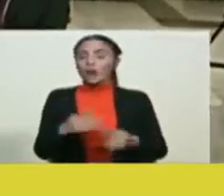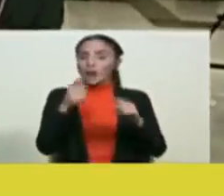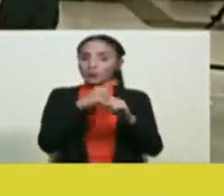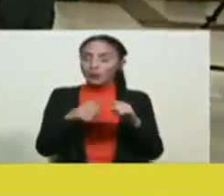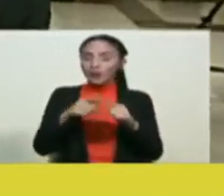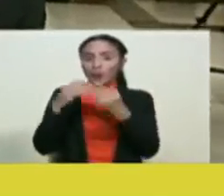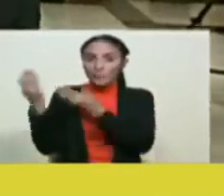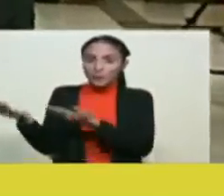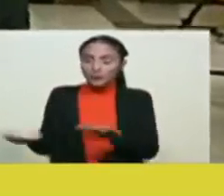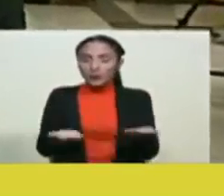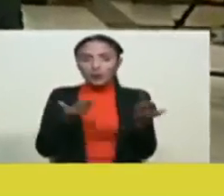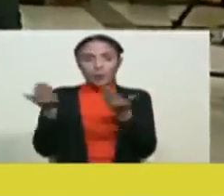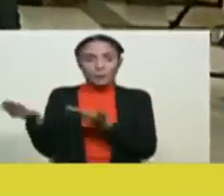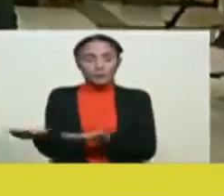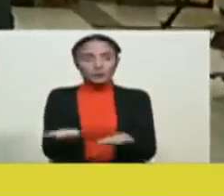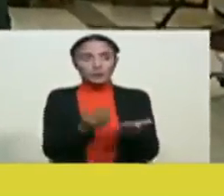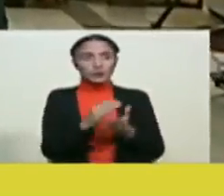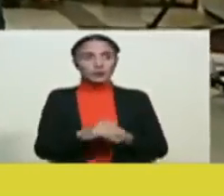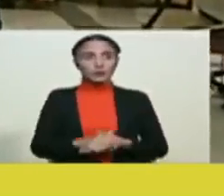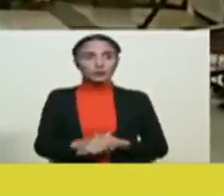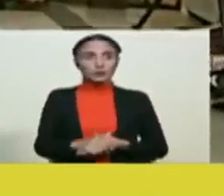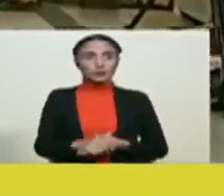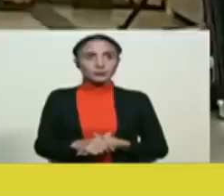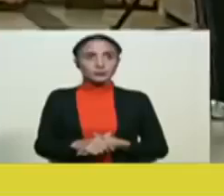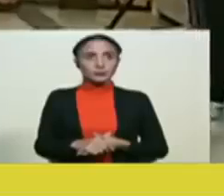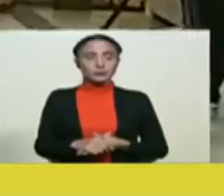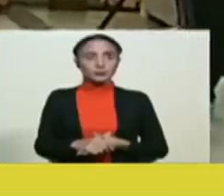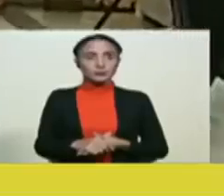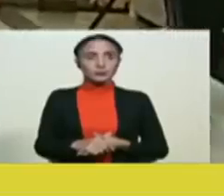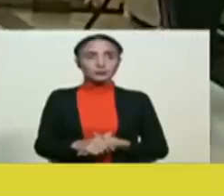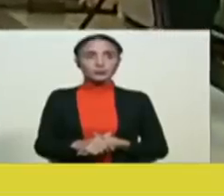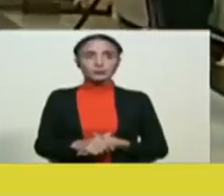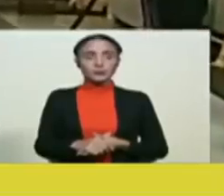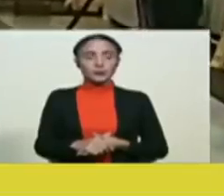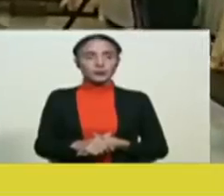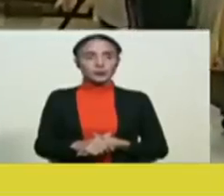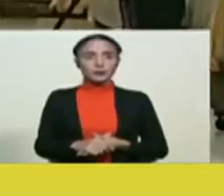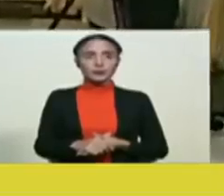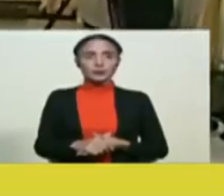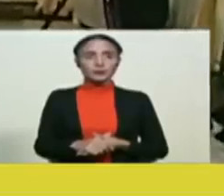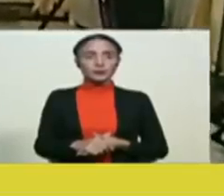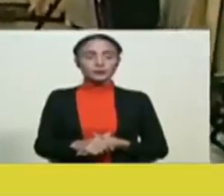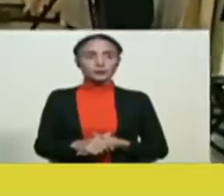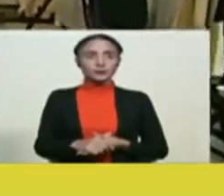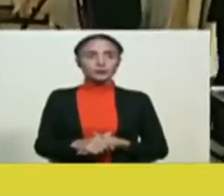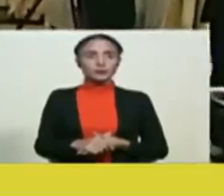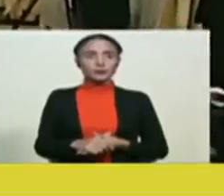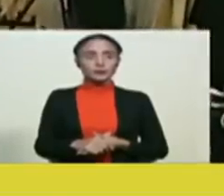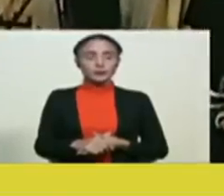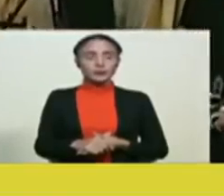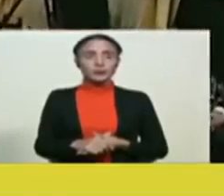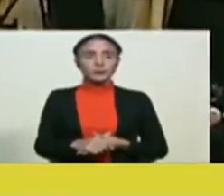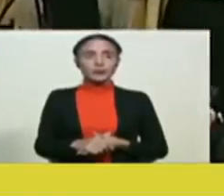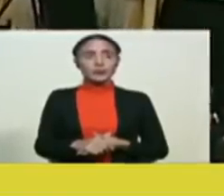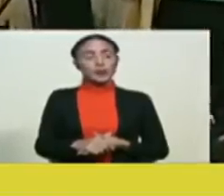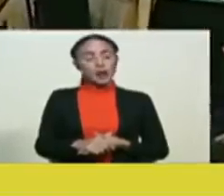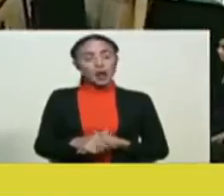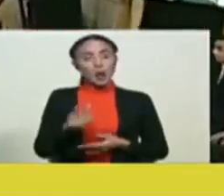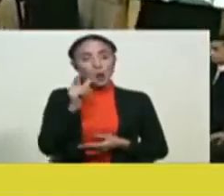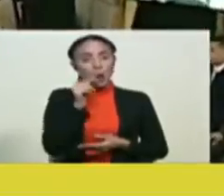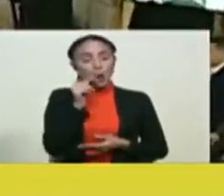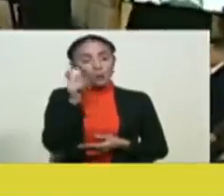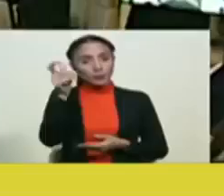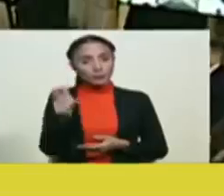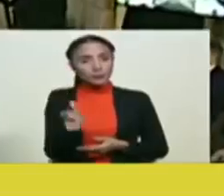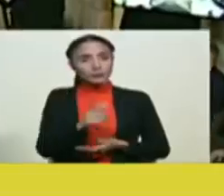estado que está en pleno desarrollo como dije era walter martínez mejor programa de la televisión